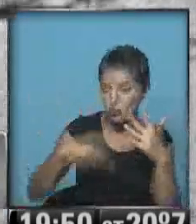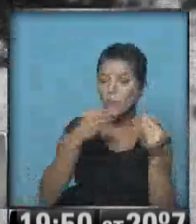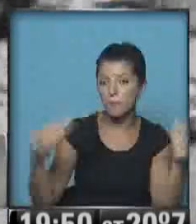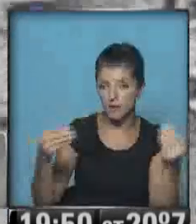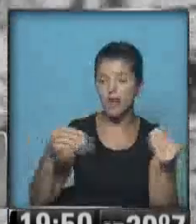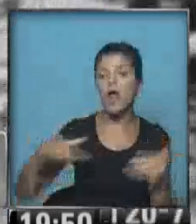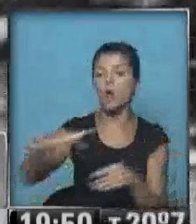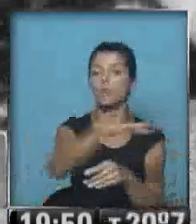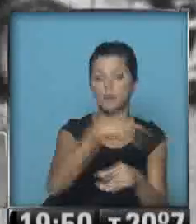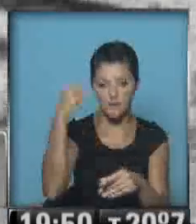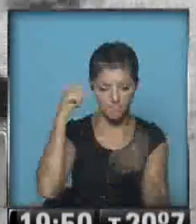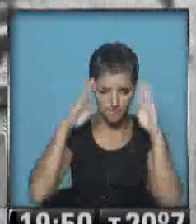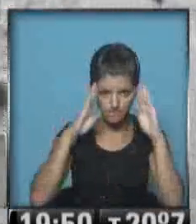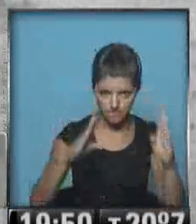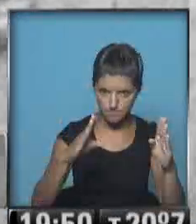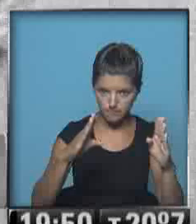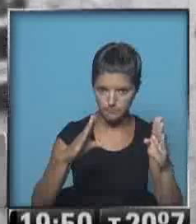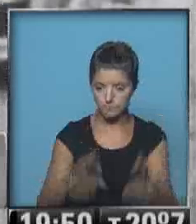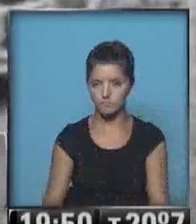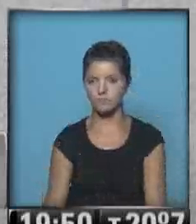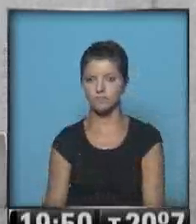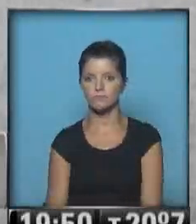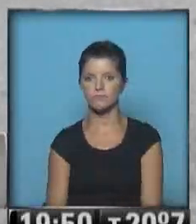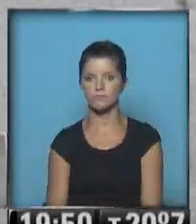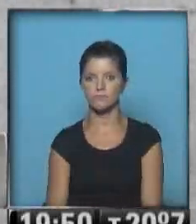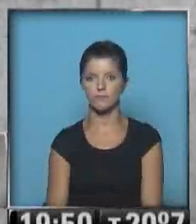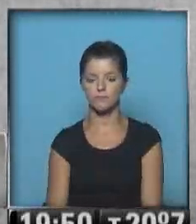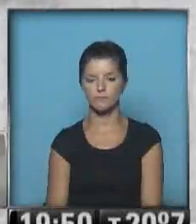de la comunidad